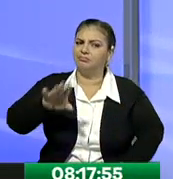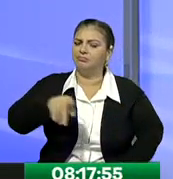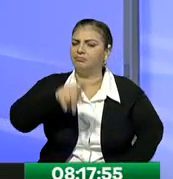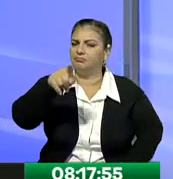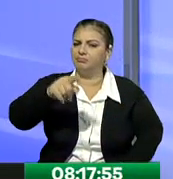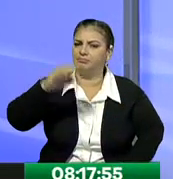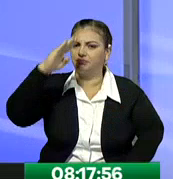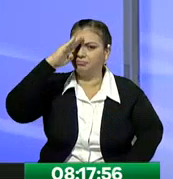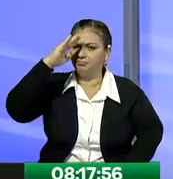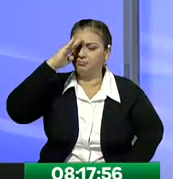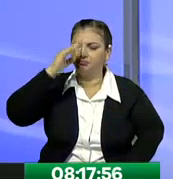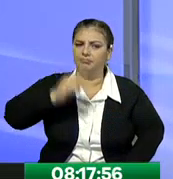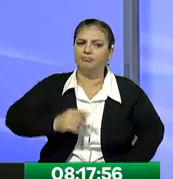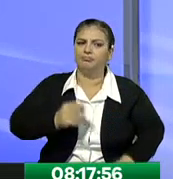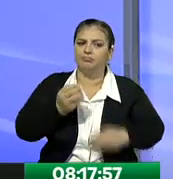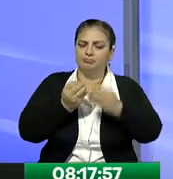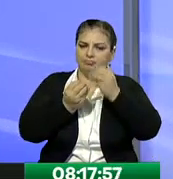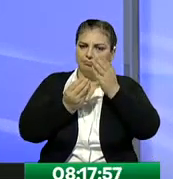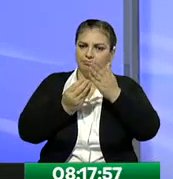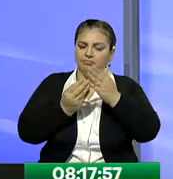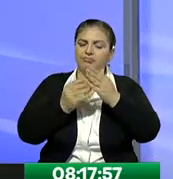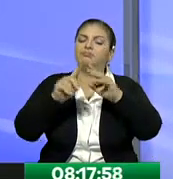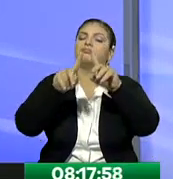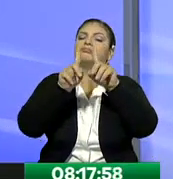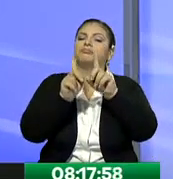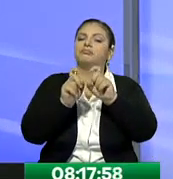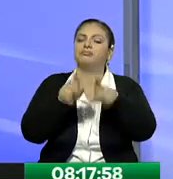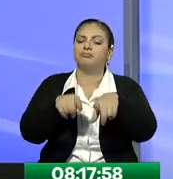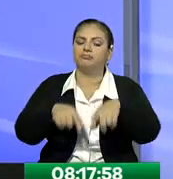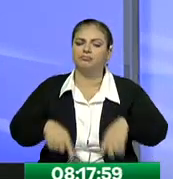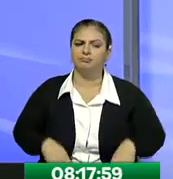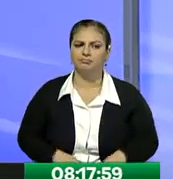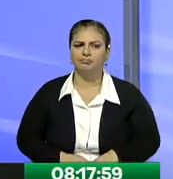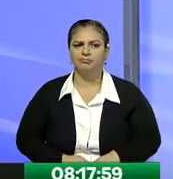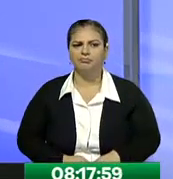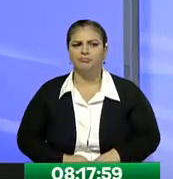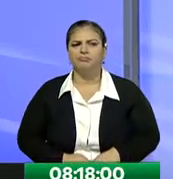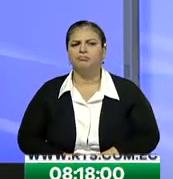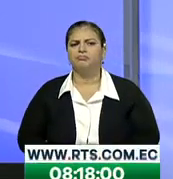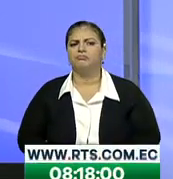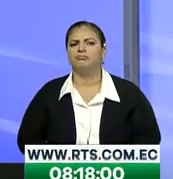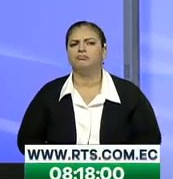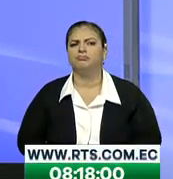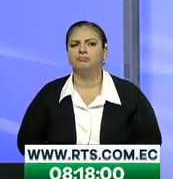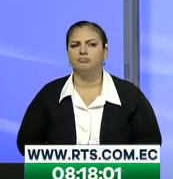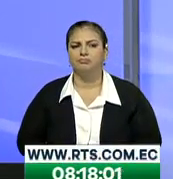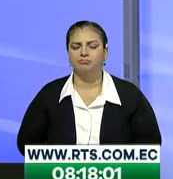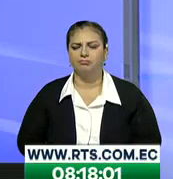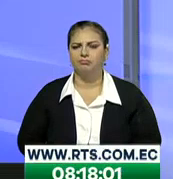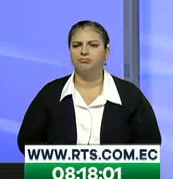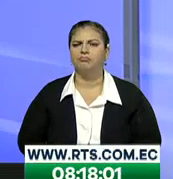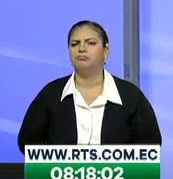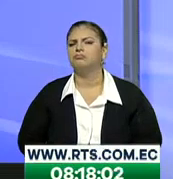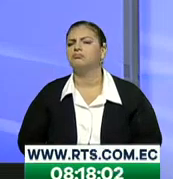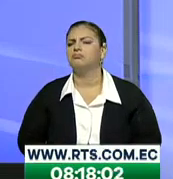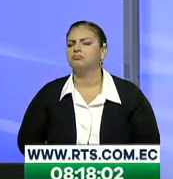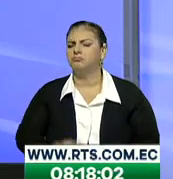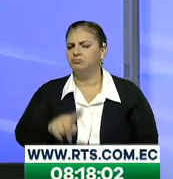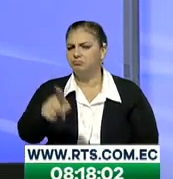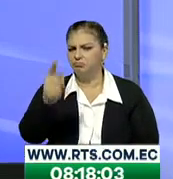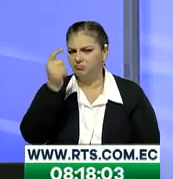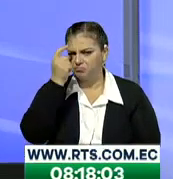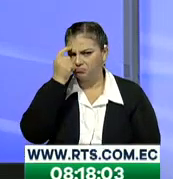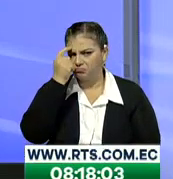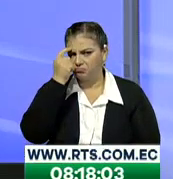de la CIPROBAC, por favor, para saber en detalle, Jorge, ¿cuáles son las características que las personas pueden